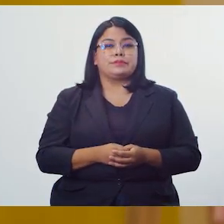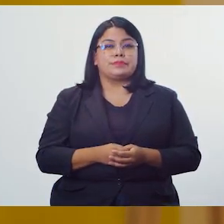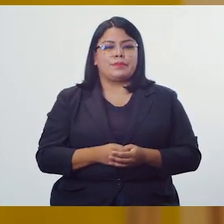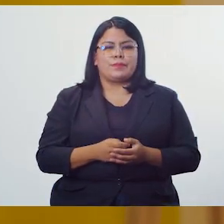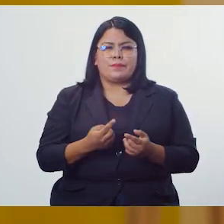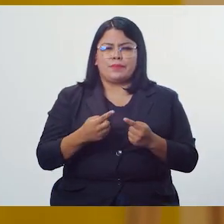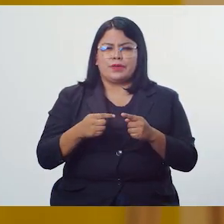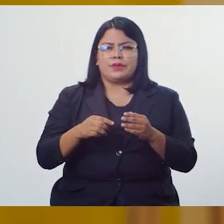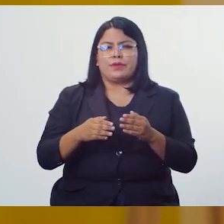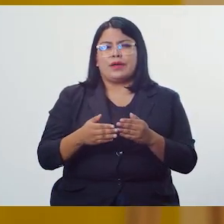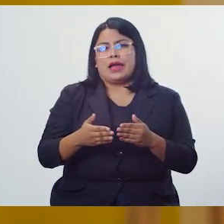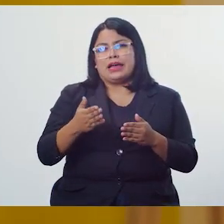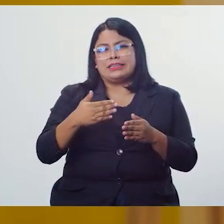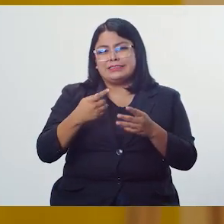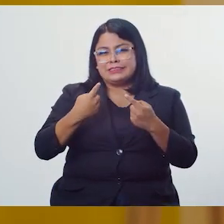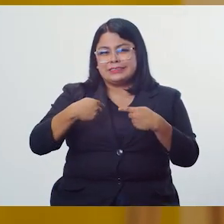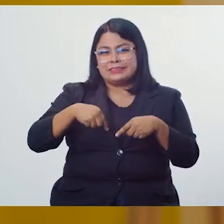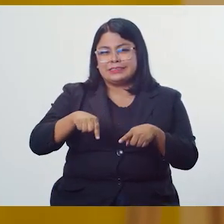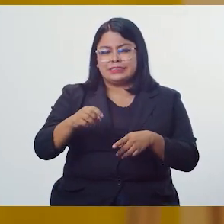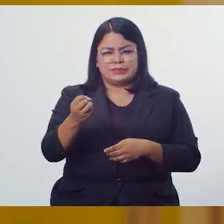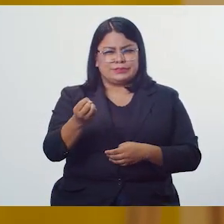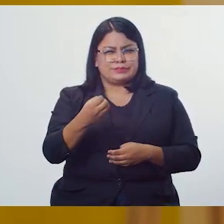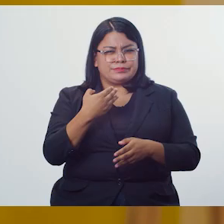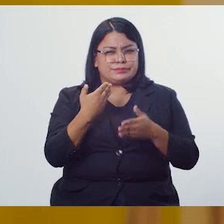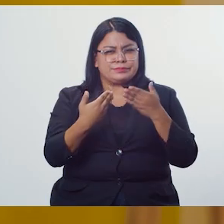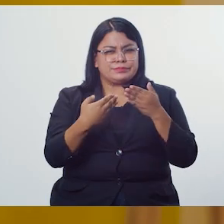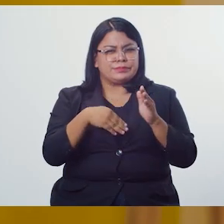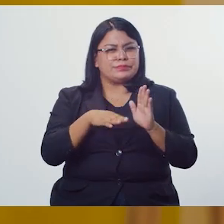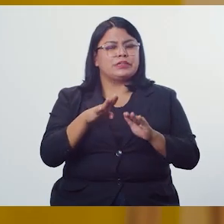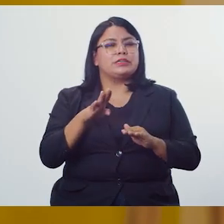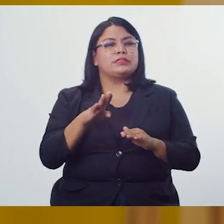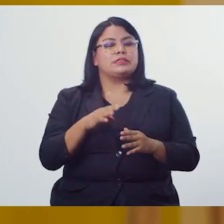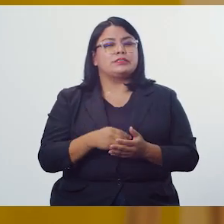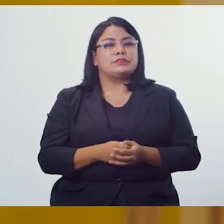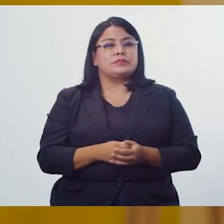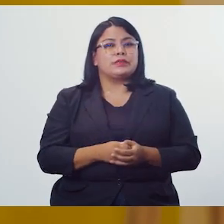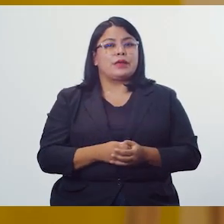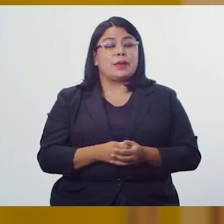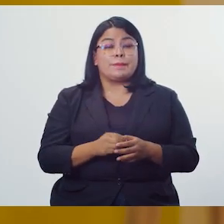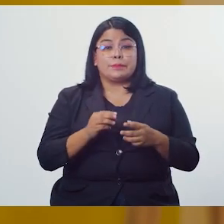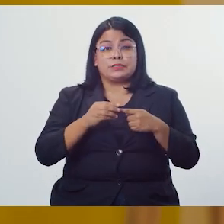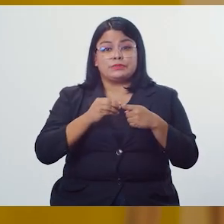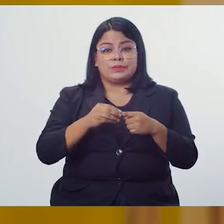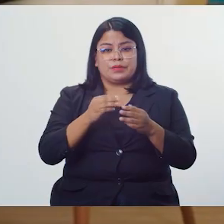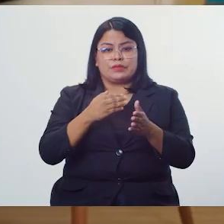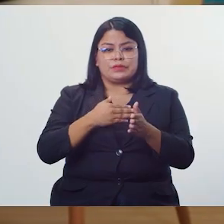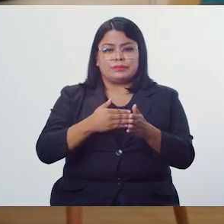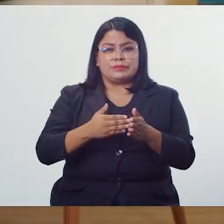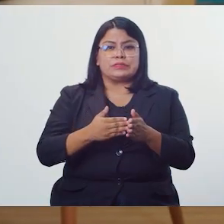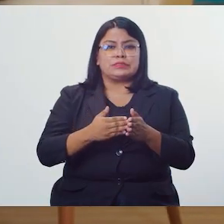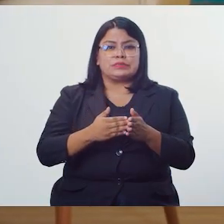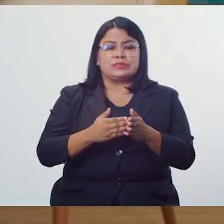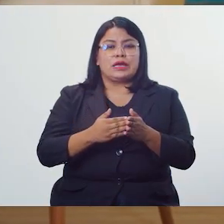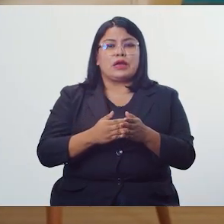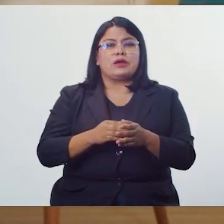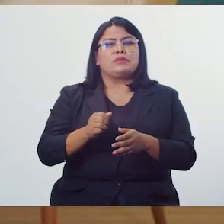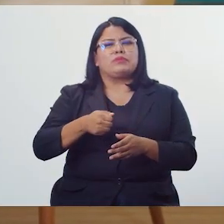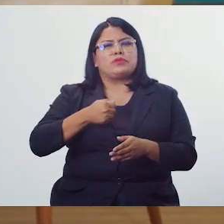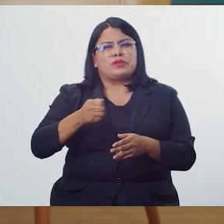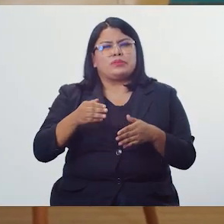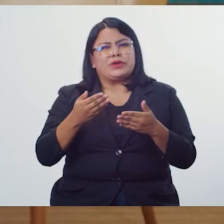pero antes de continuar con estas secciones, ¿qué te parece si nos explicas un poco por qué específicamente comenzar con esa